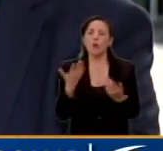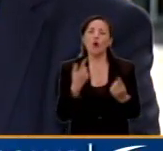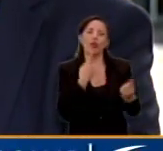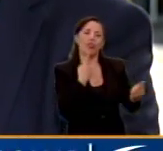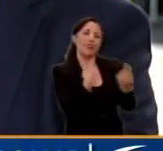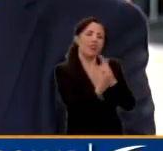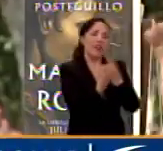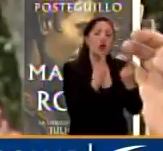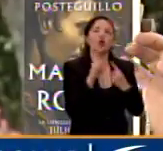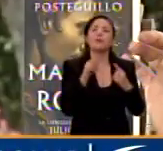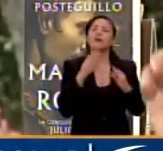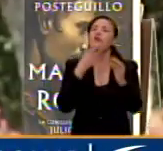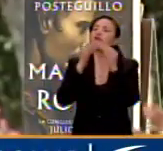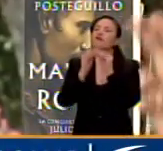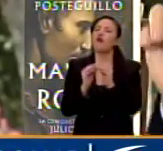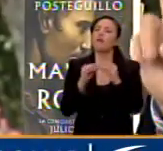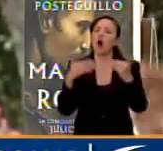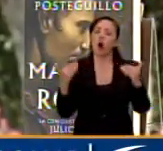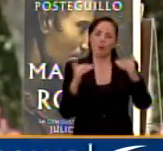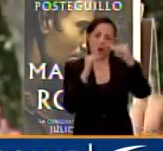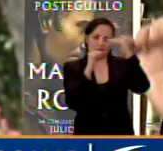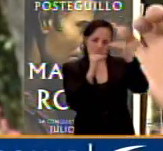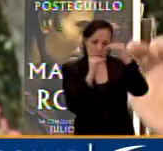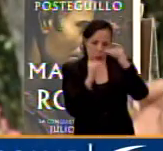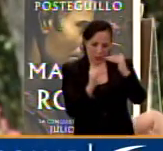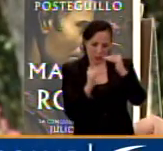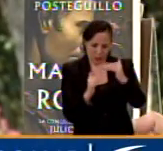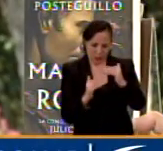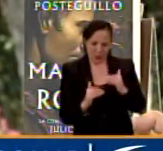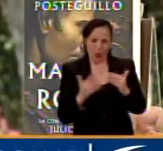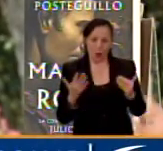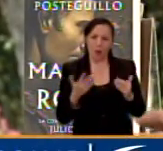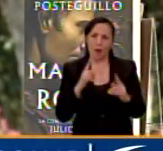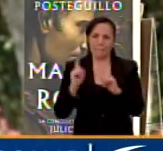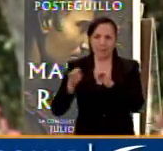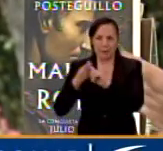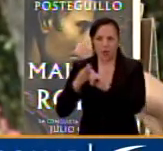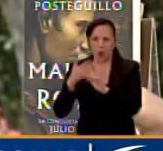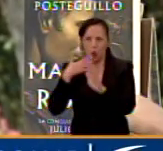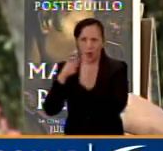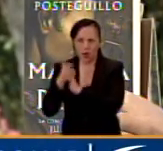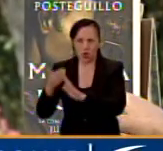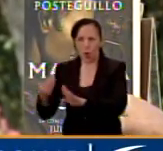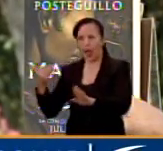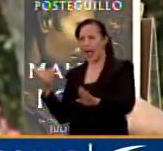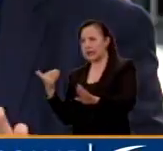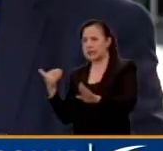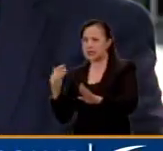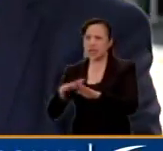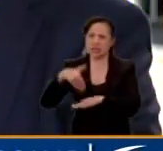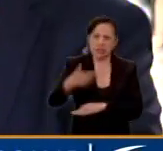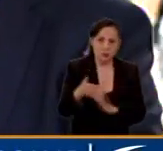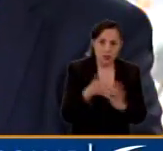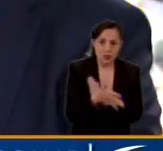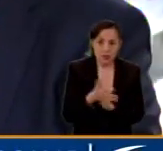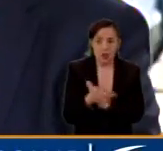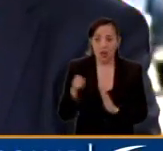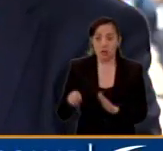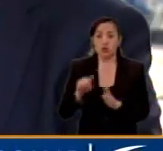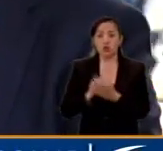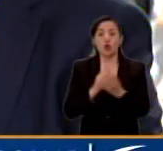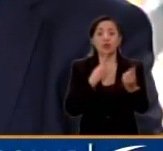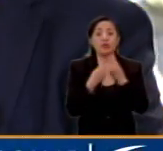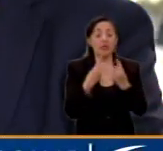forma de contarlo, la estructura. ¿Qué cuento antes y qué cuento después? Los diálogos no están grabados, eso lo tengo que recrear